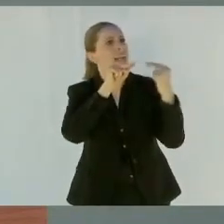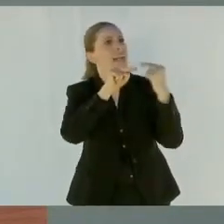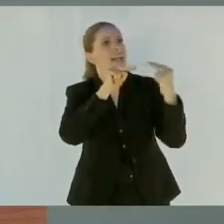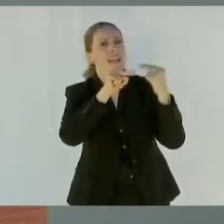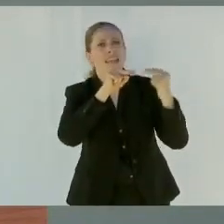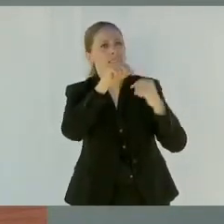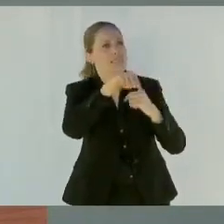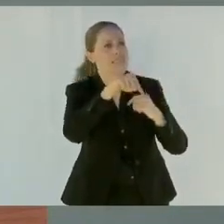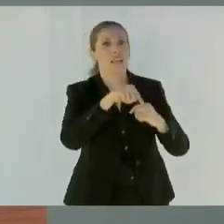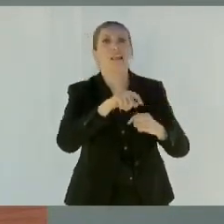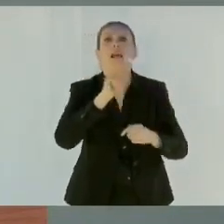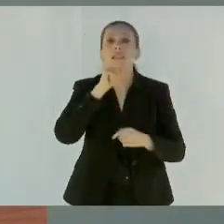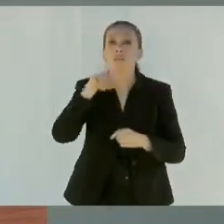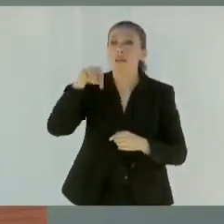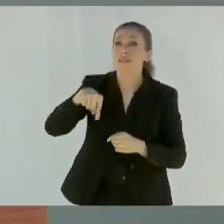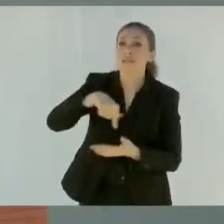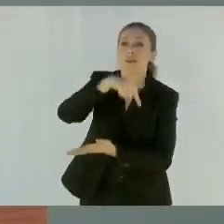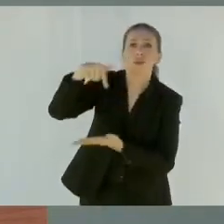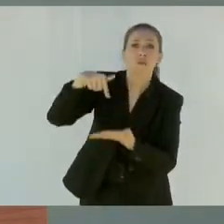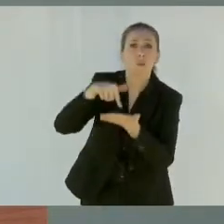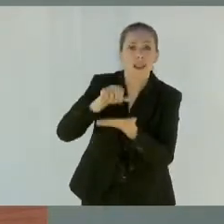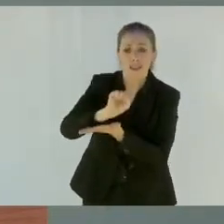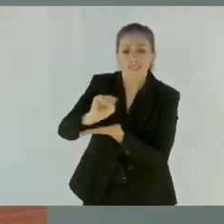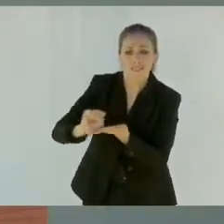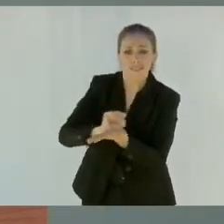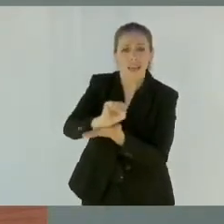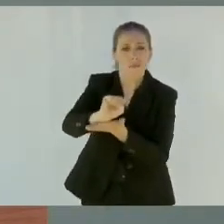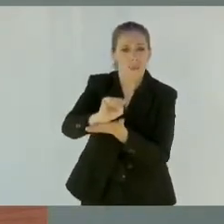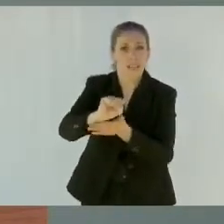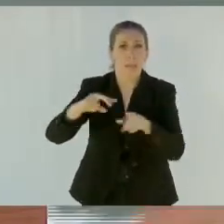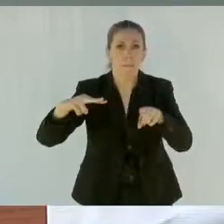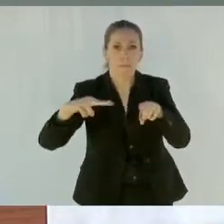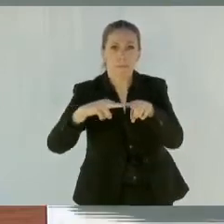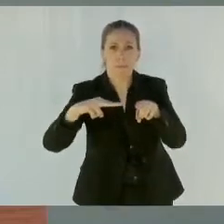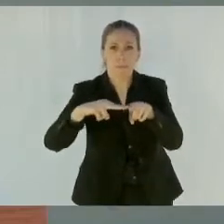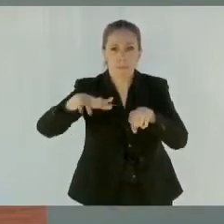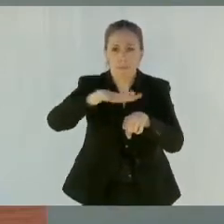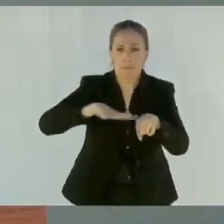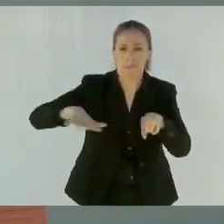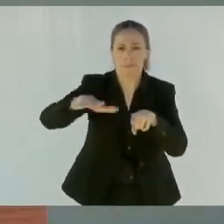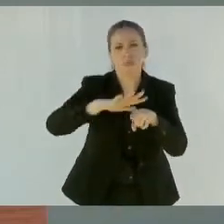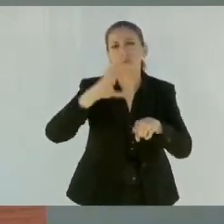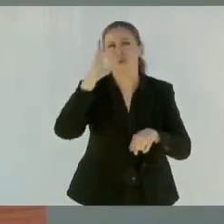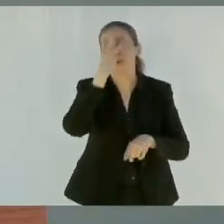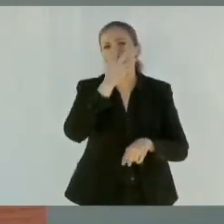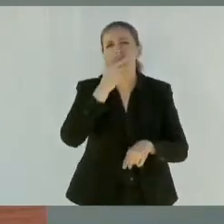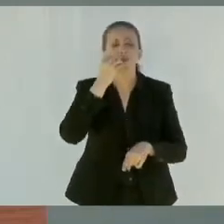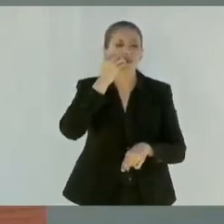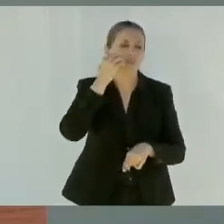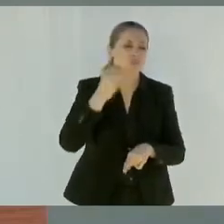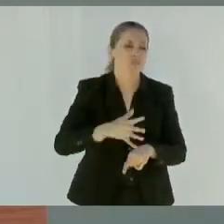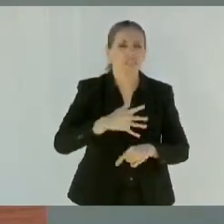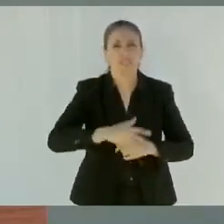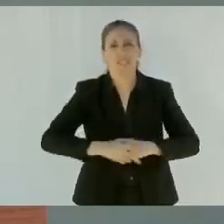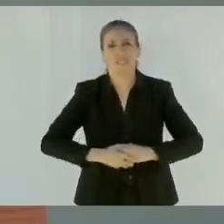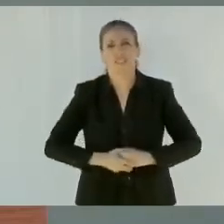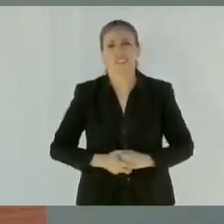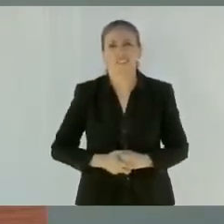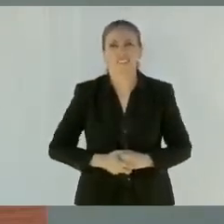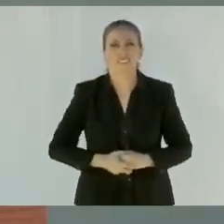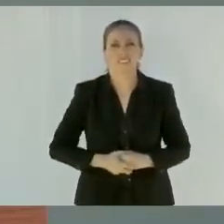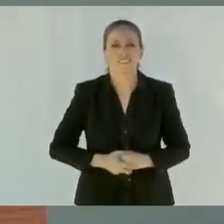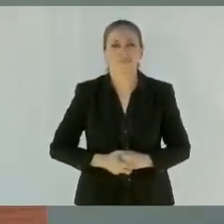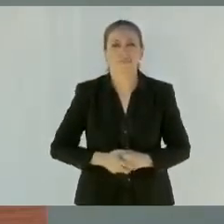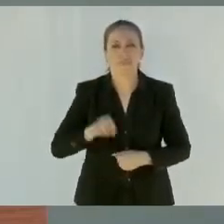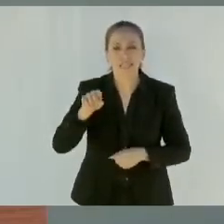de Sabinas es bellísima, la plaza principal. Ya vamos a